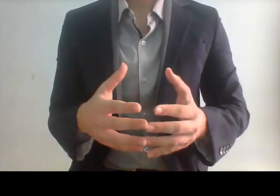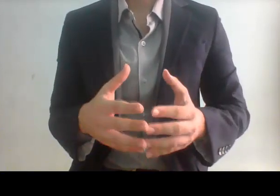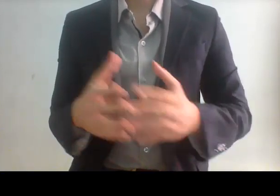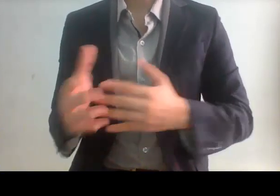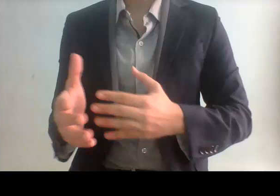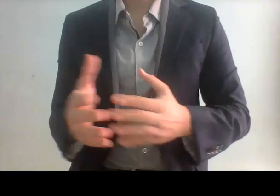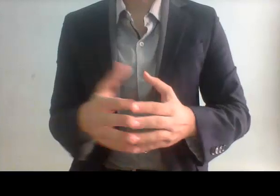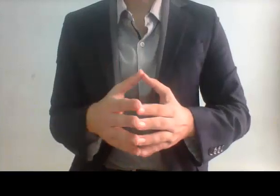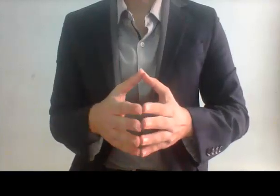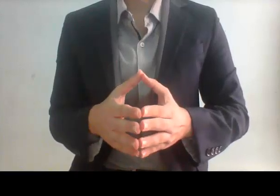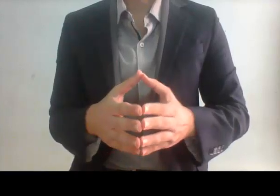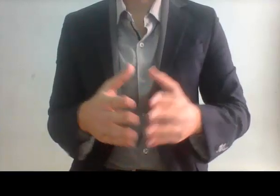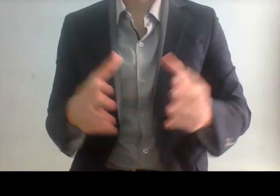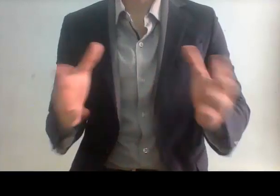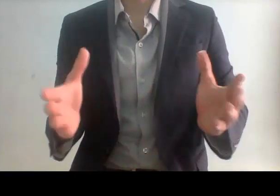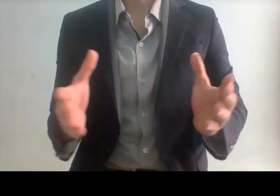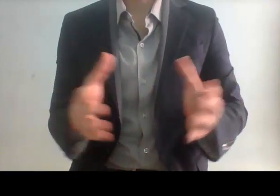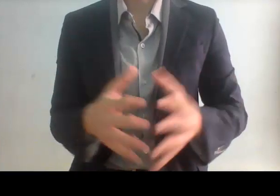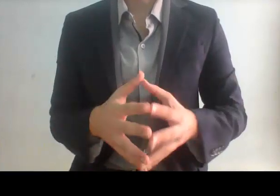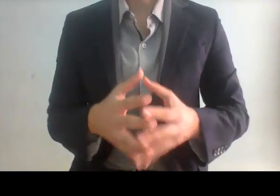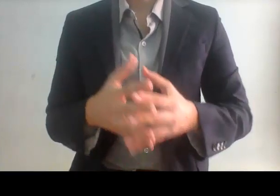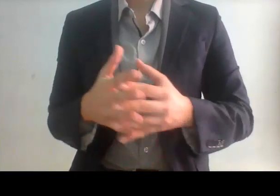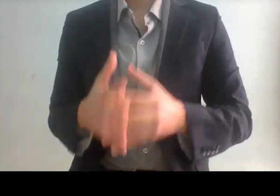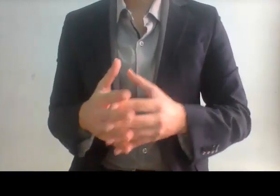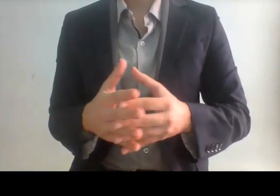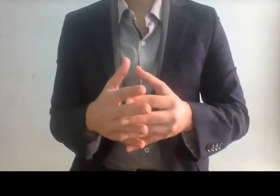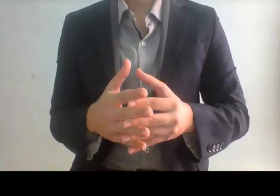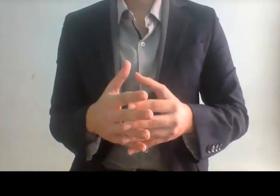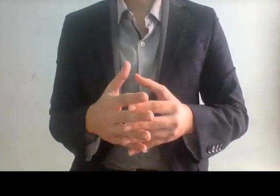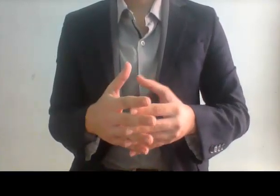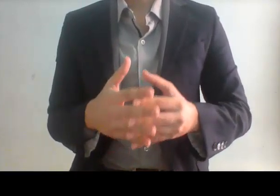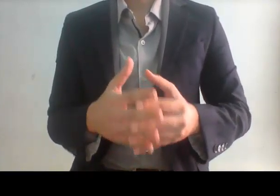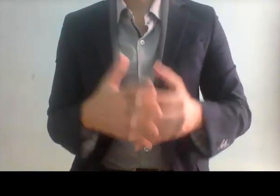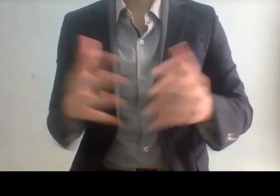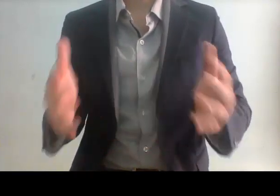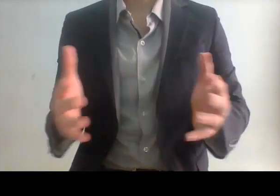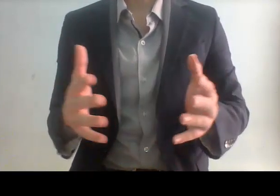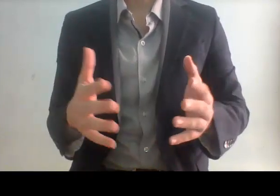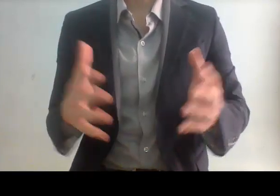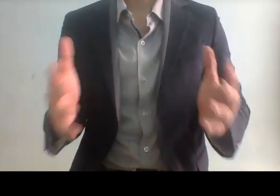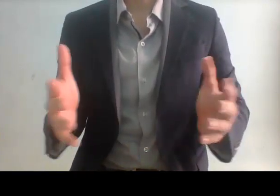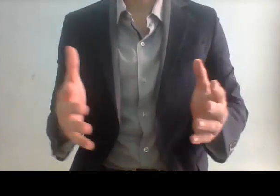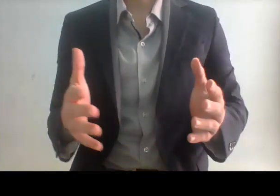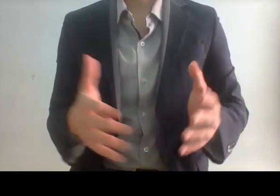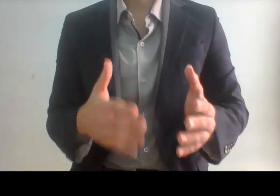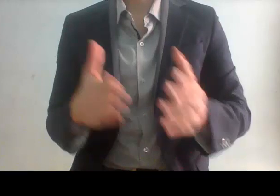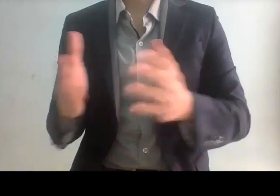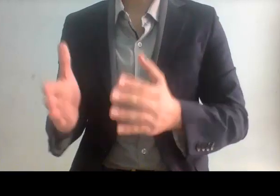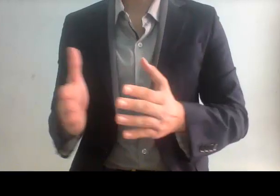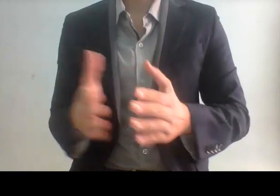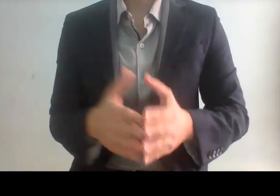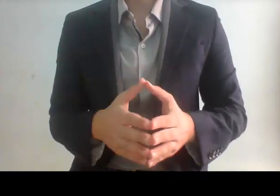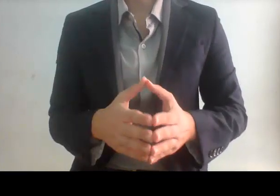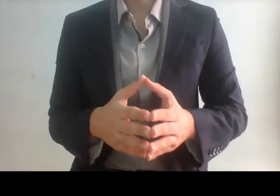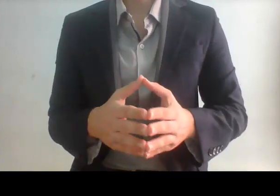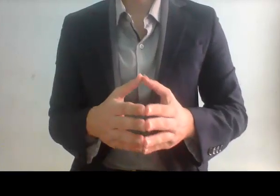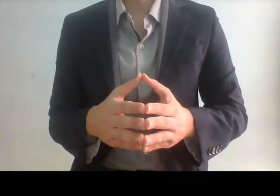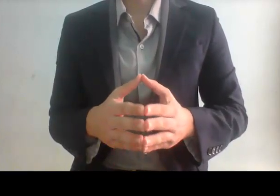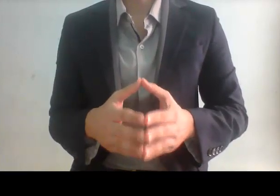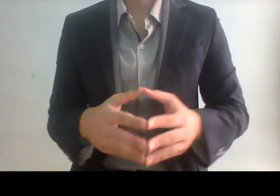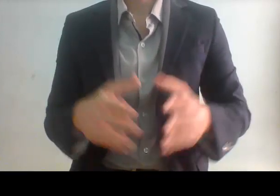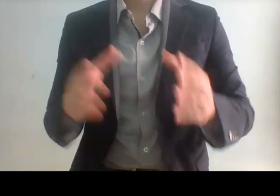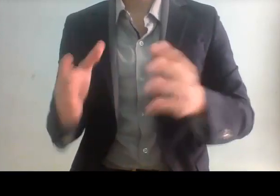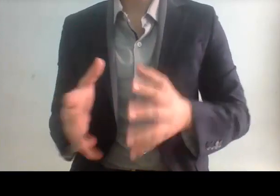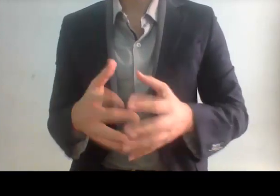operaciones que no concordaban con relación a lo que podría haber ocurrido. Esto significa que pues ya esto ocasionó que se congelaron estas